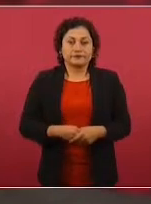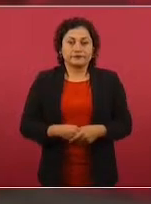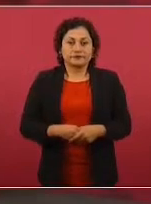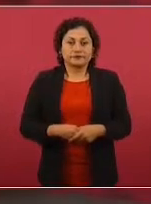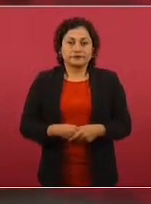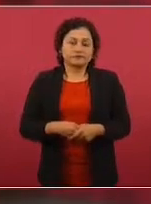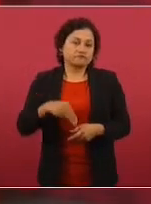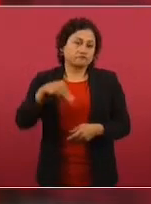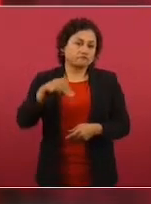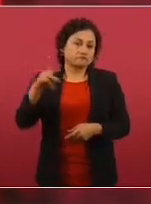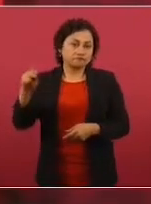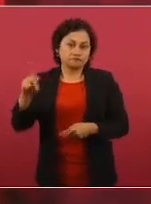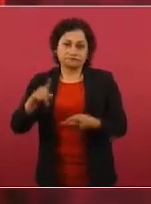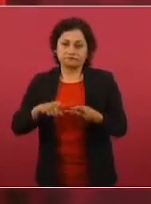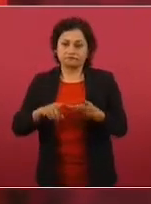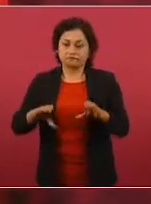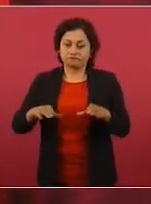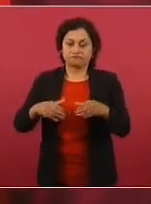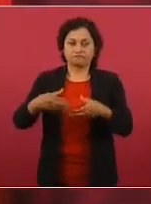ministerios públicos, con jueces,